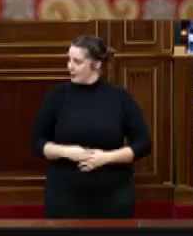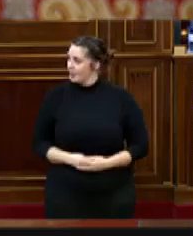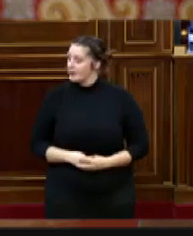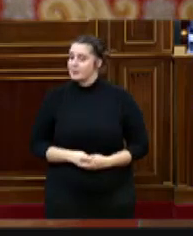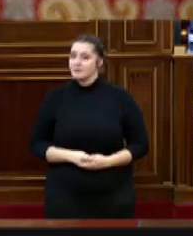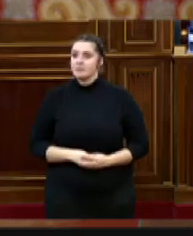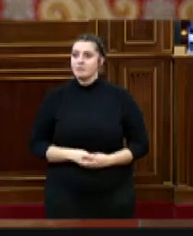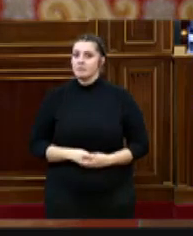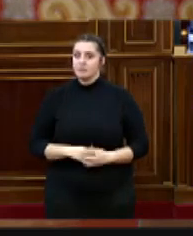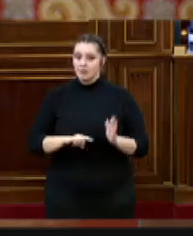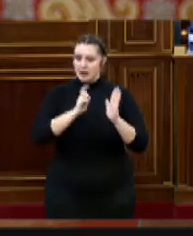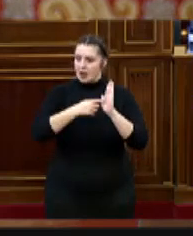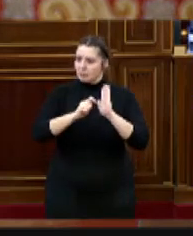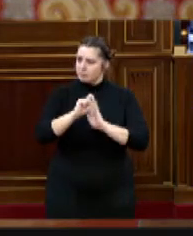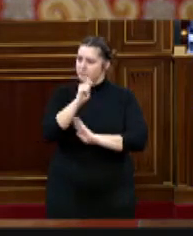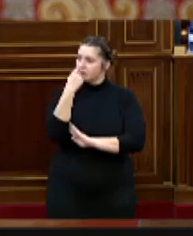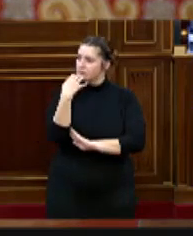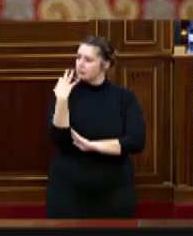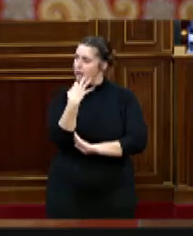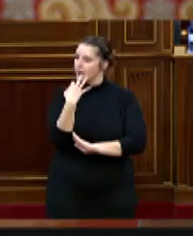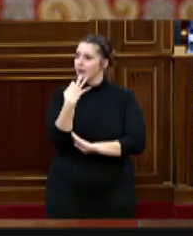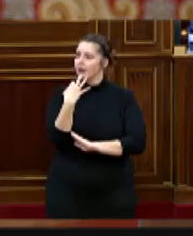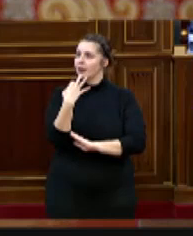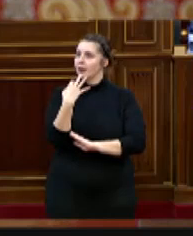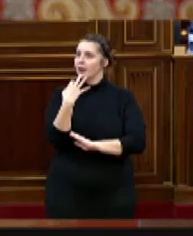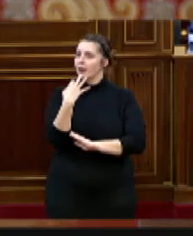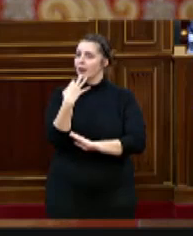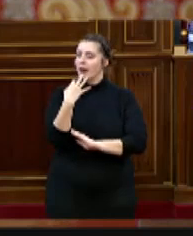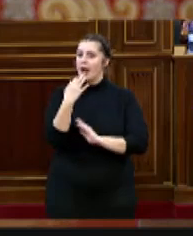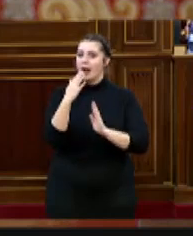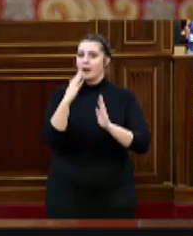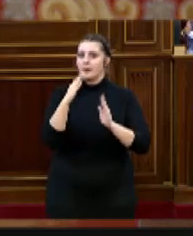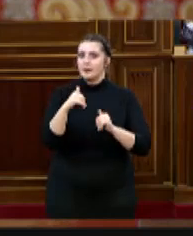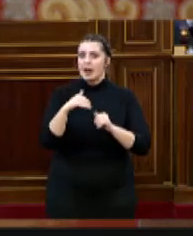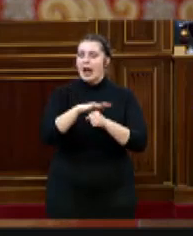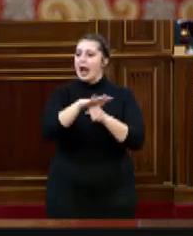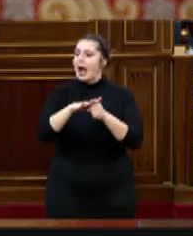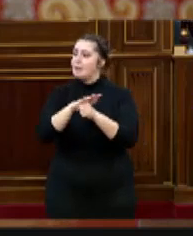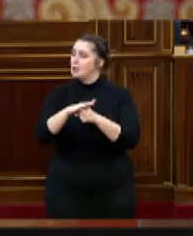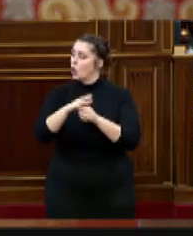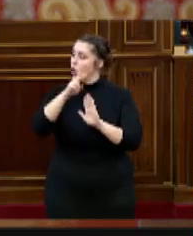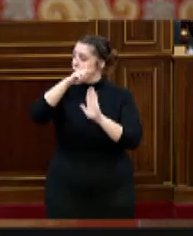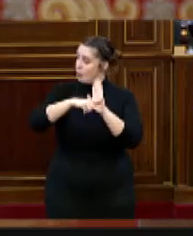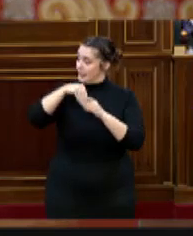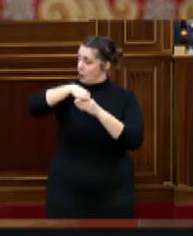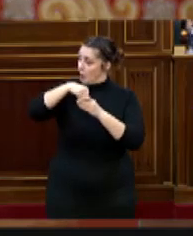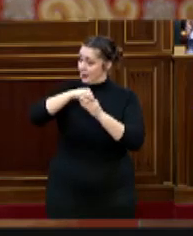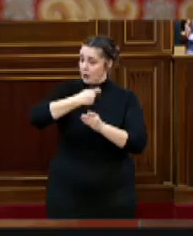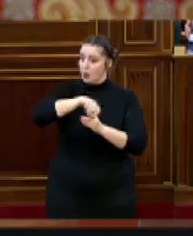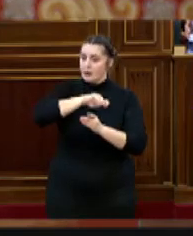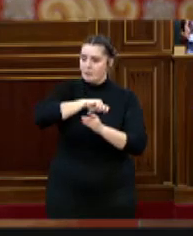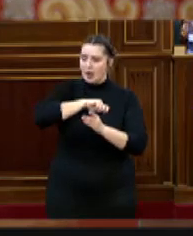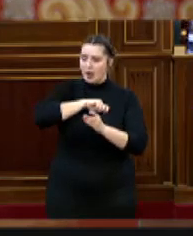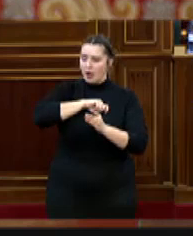la que ha conseguido trasponer otras O trasladar al ámbito normativo interno de una manera más